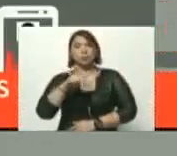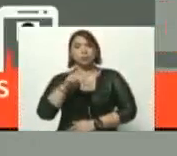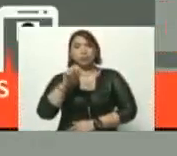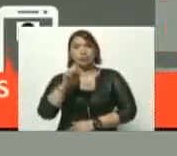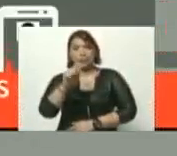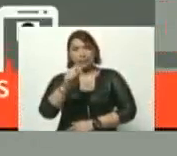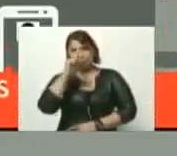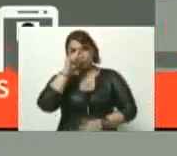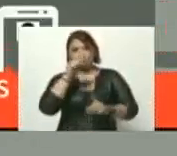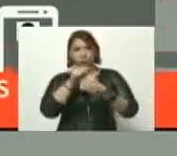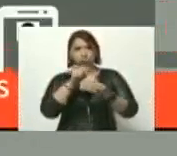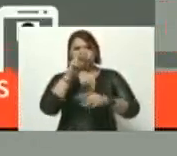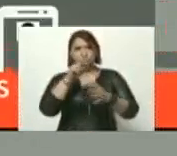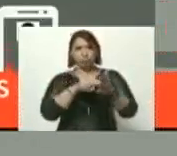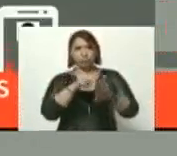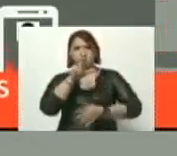al